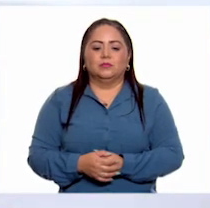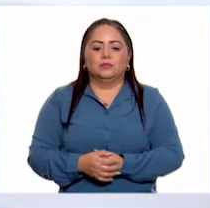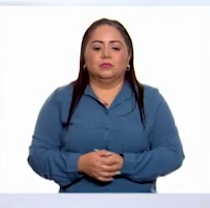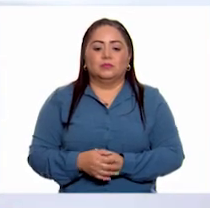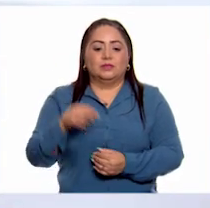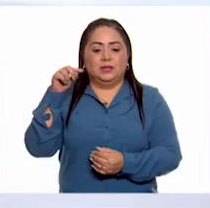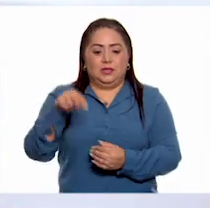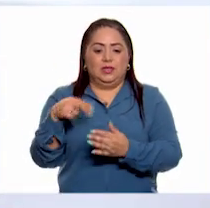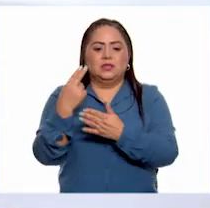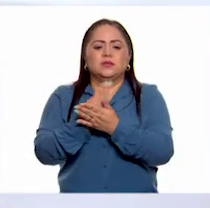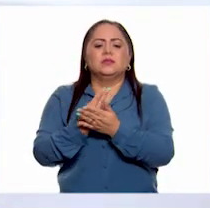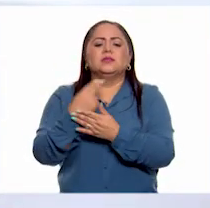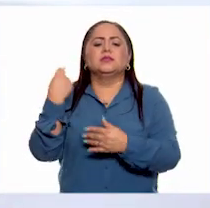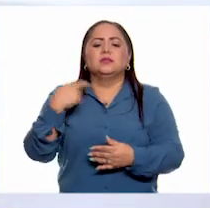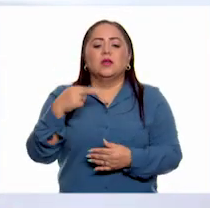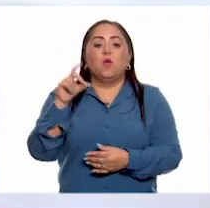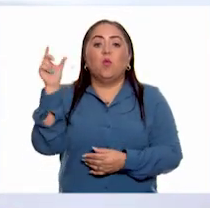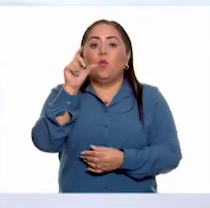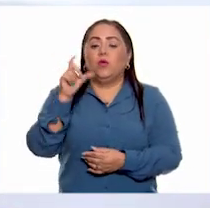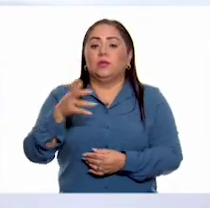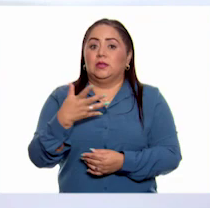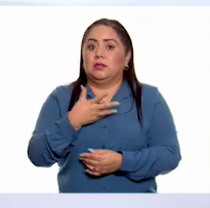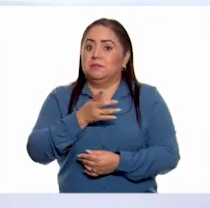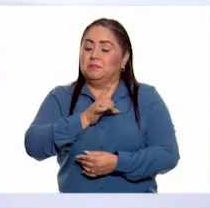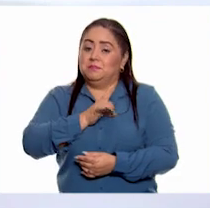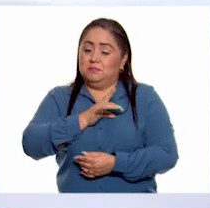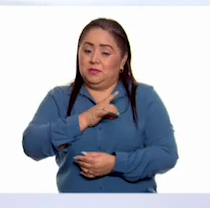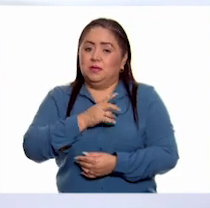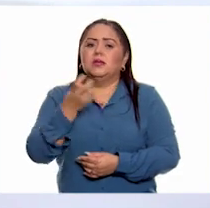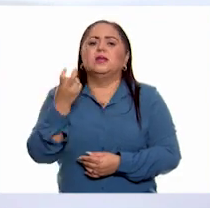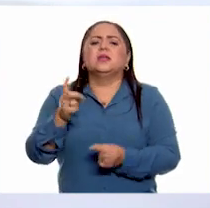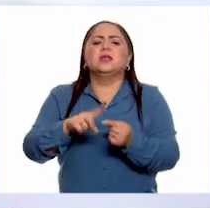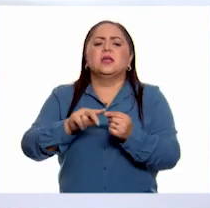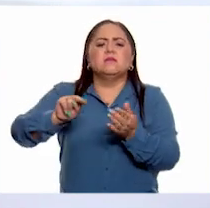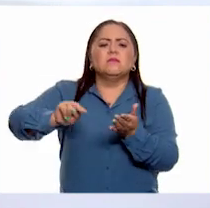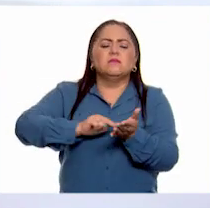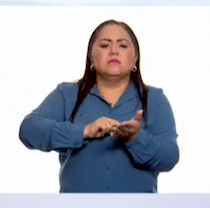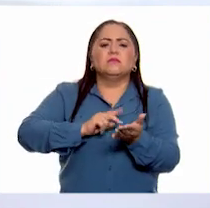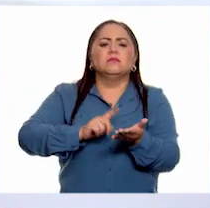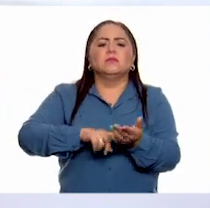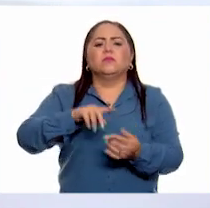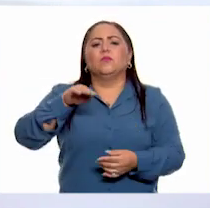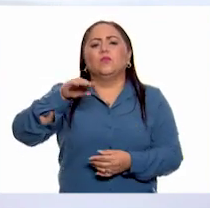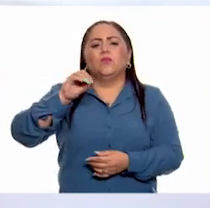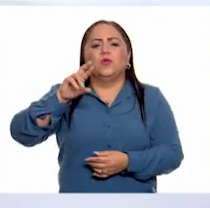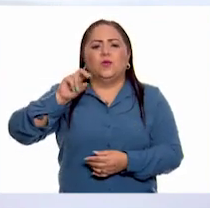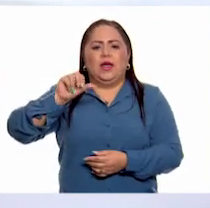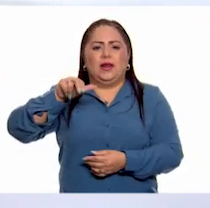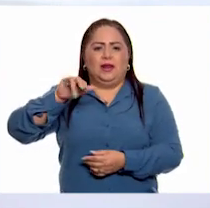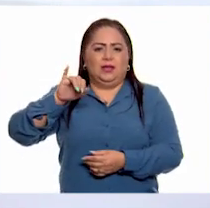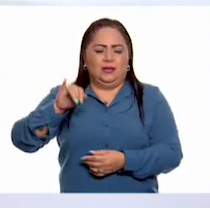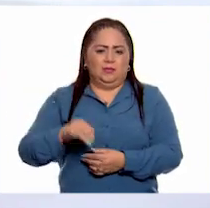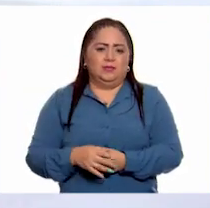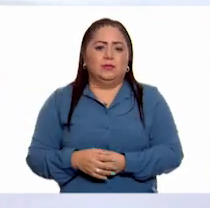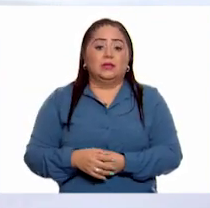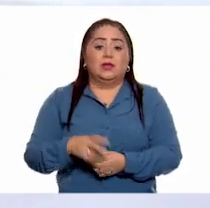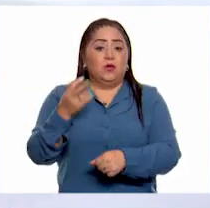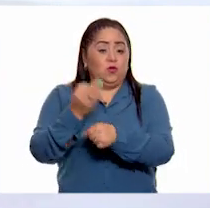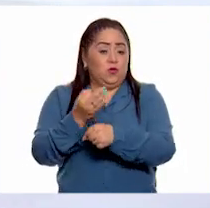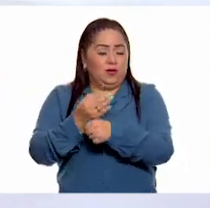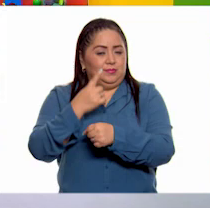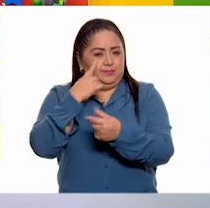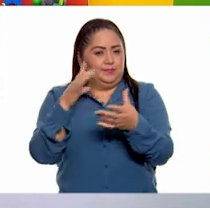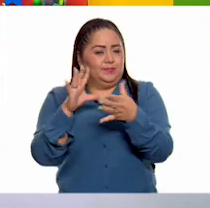Este cuento se titula Cuando tengo miedo y es de la autora Trace Moroney. Y comienza